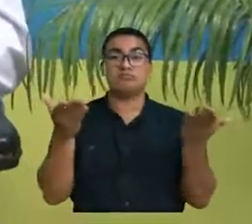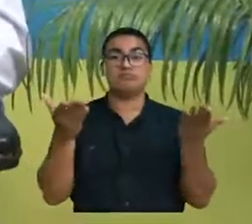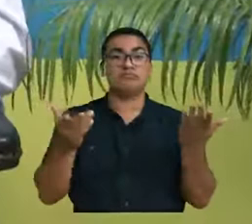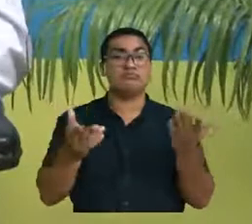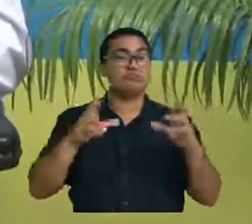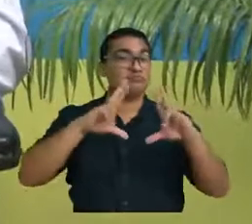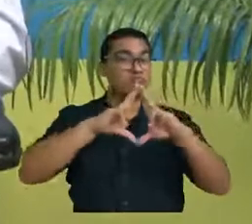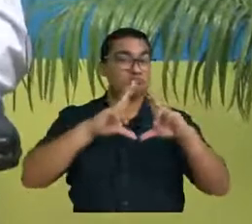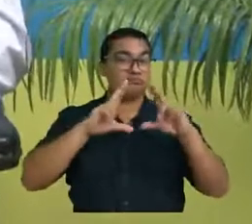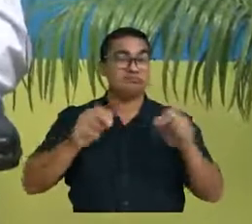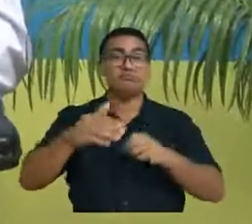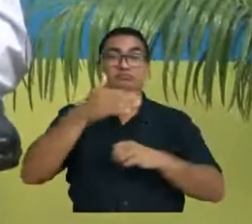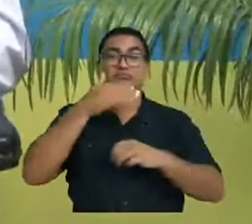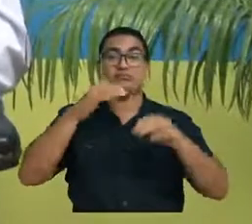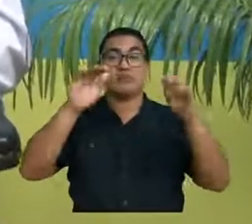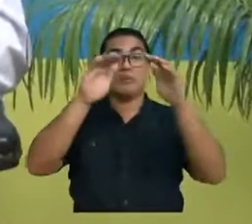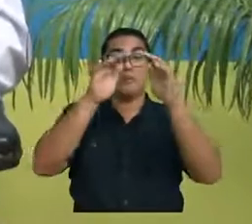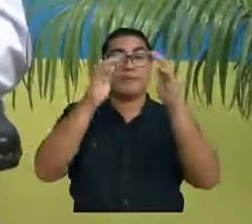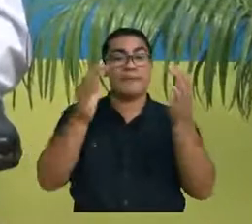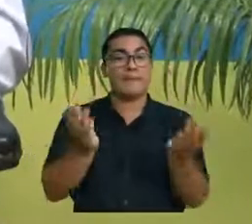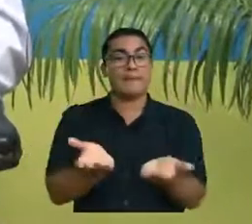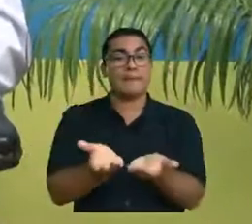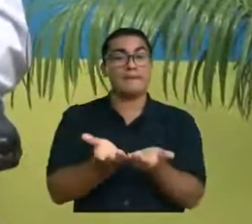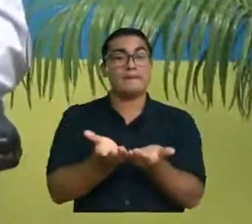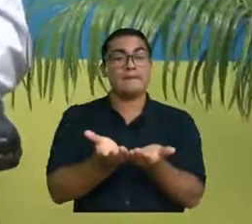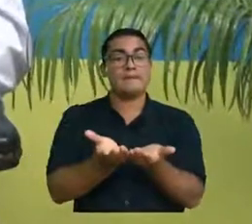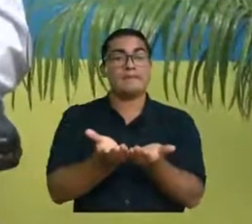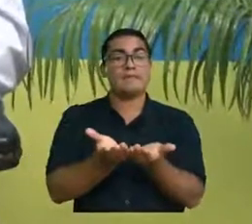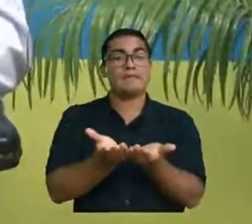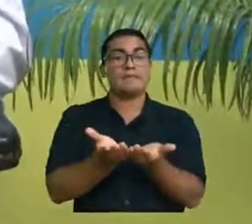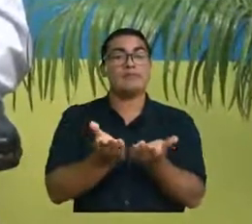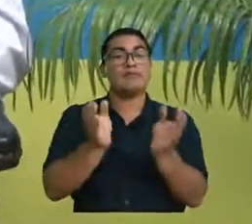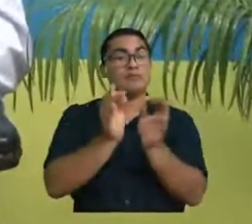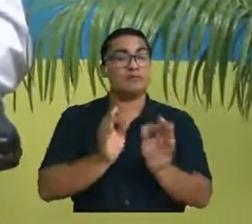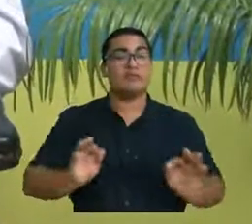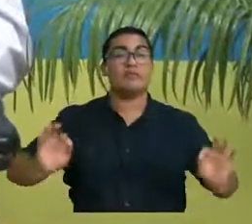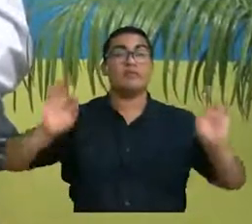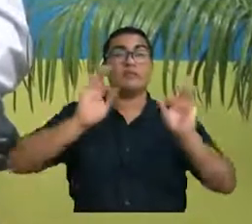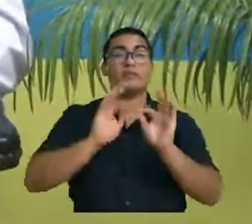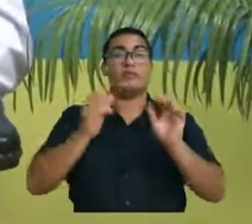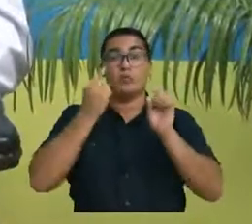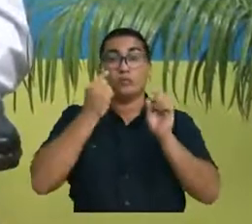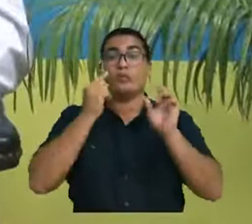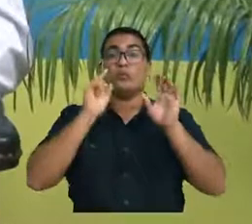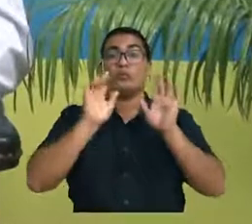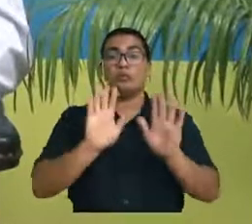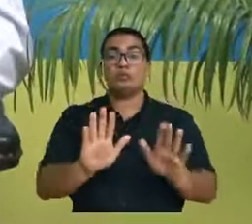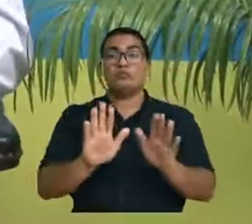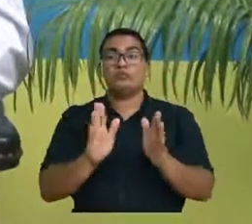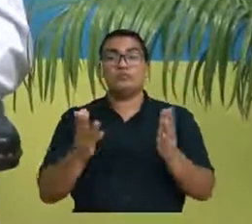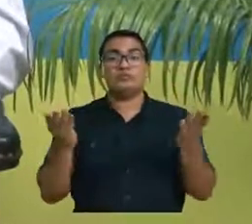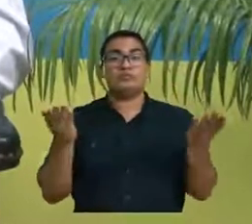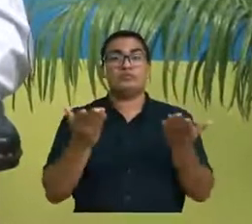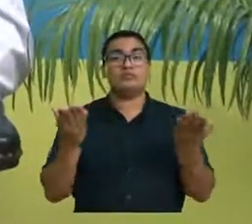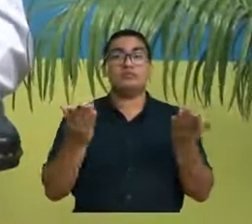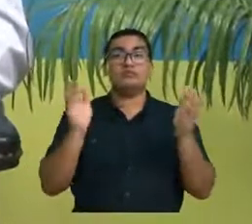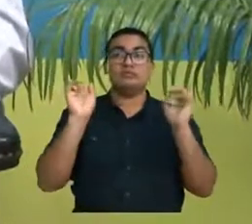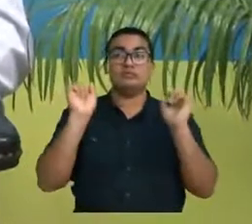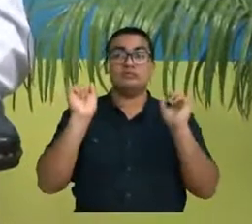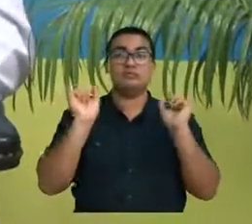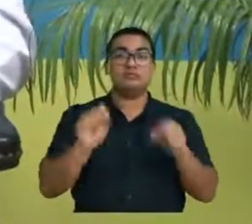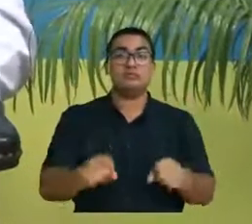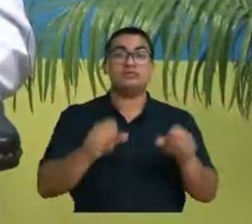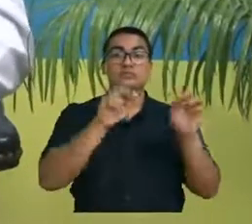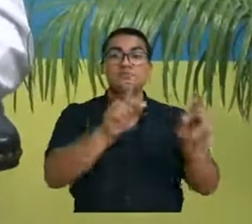nosotros aquí en Nicaragua, sino a nivel mundial. Debemos estar preparados para hacer uso